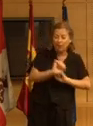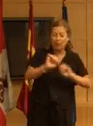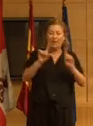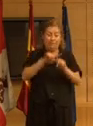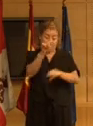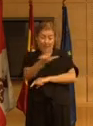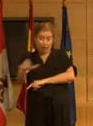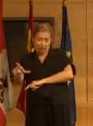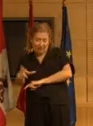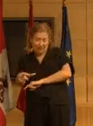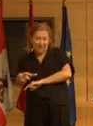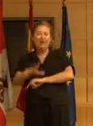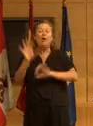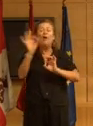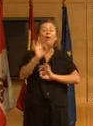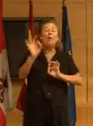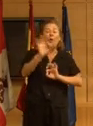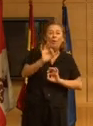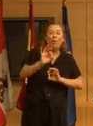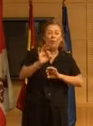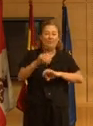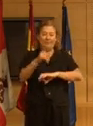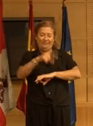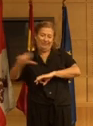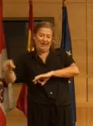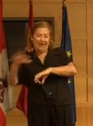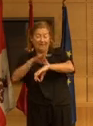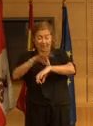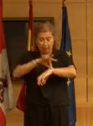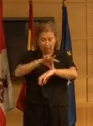esas personas o de terceros.